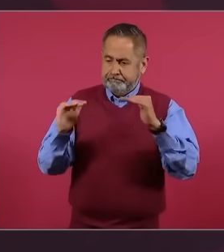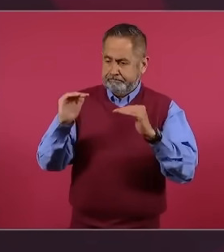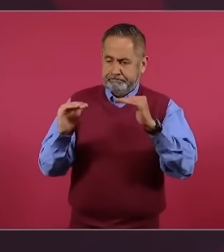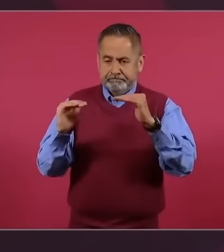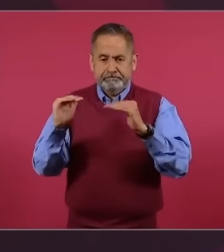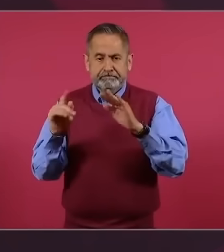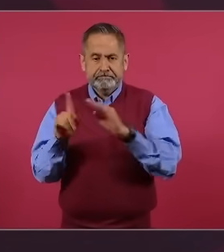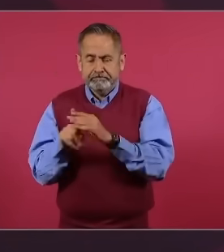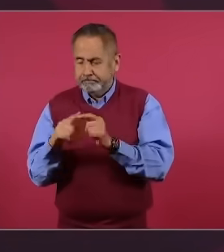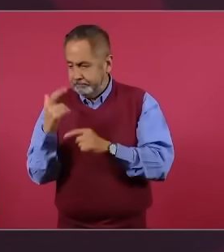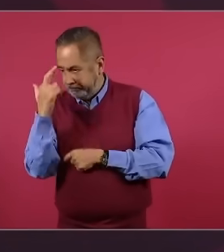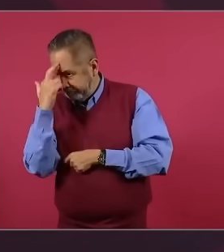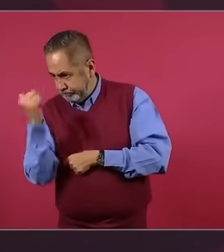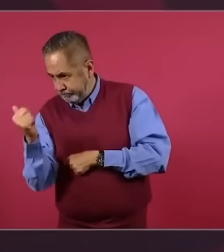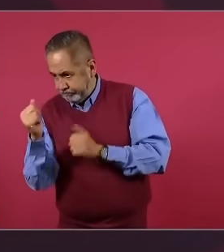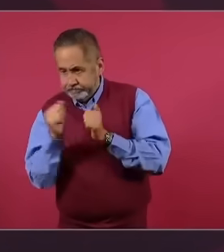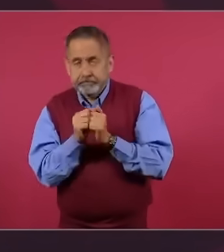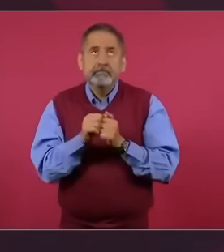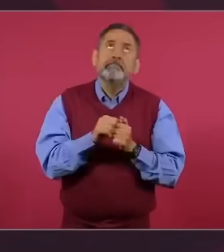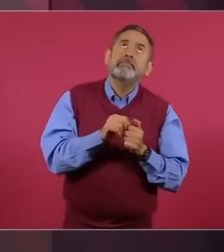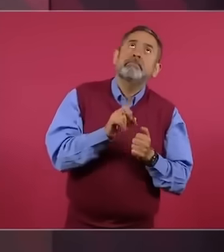lo racional con lo espiritual,